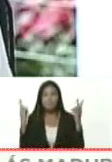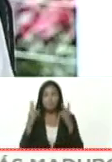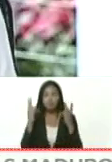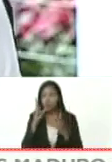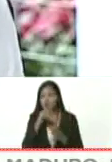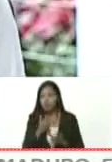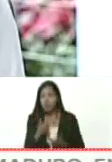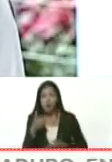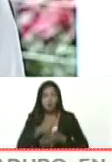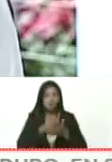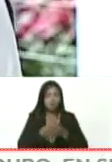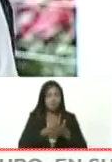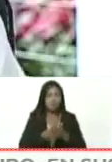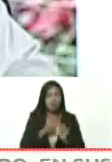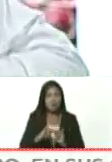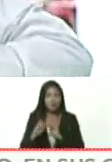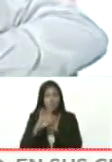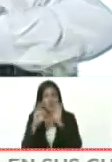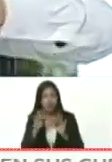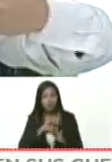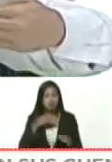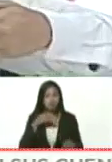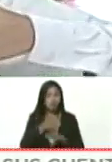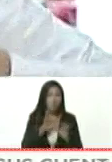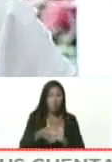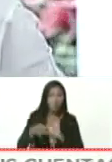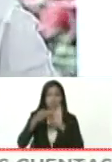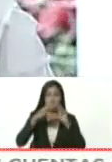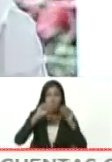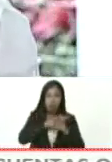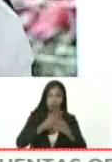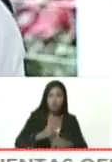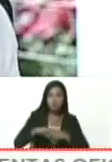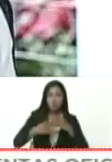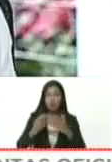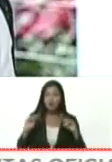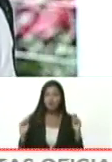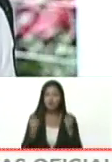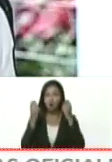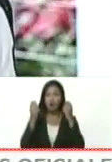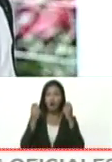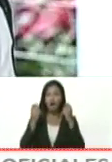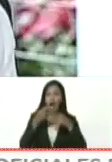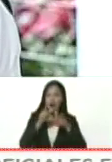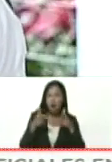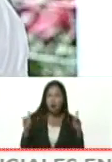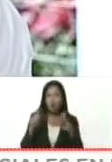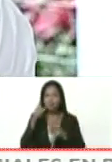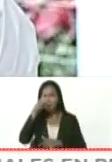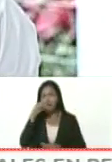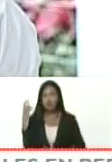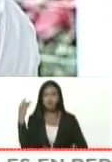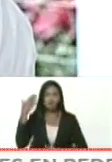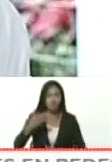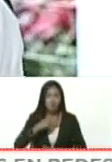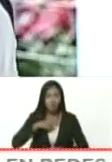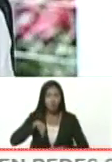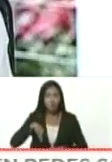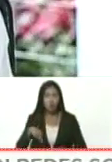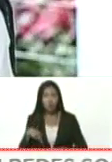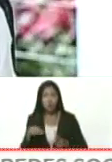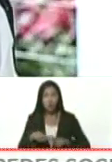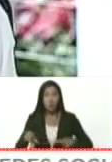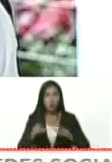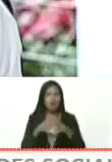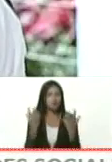en el combate. Por lo cual, fuimos a unir todas esas fuerzas emergentes a lo largo de estos años y sobre todo en el escenario